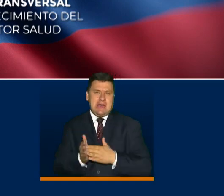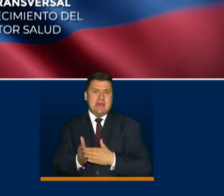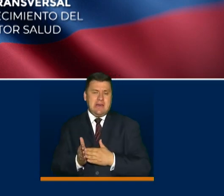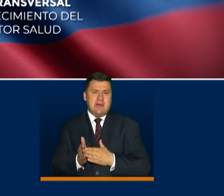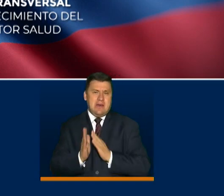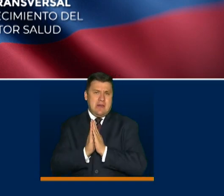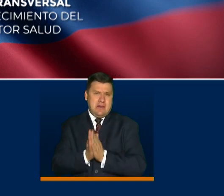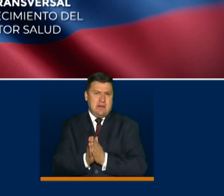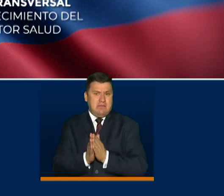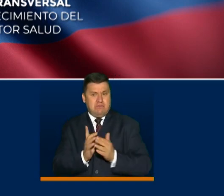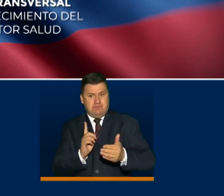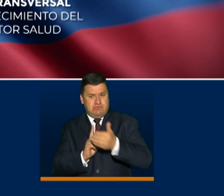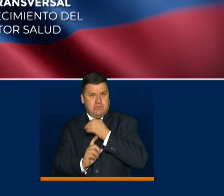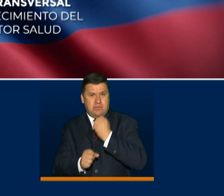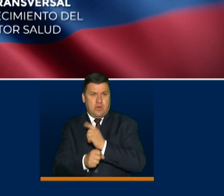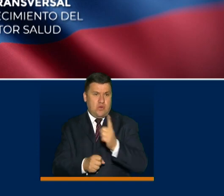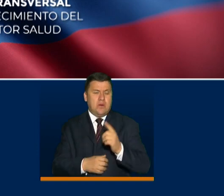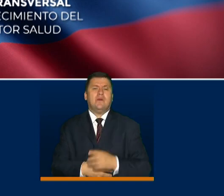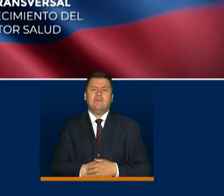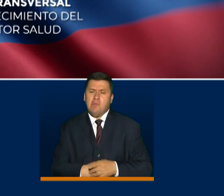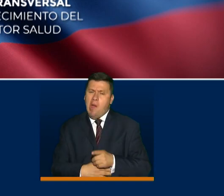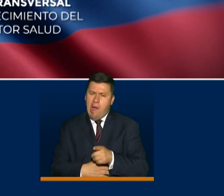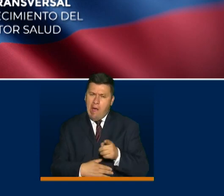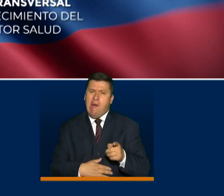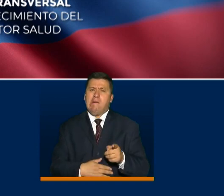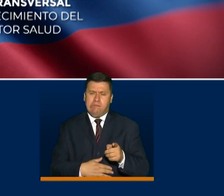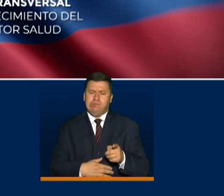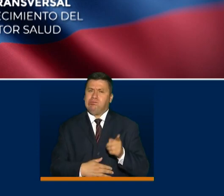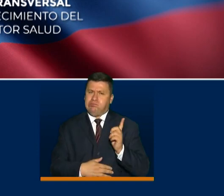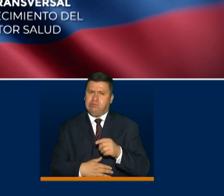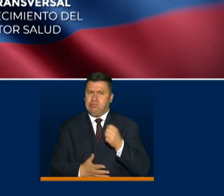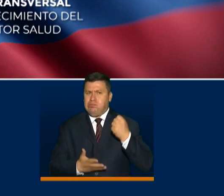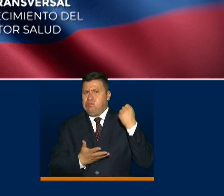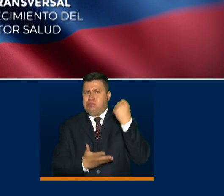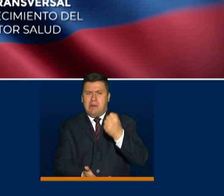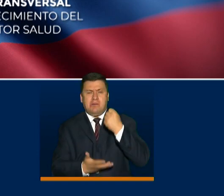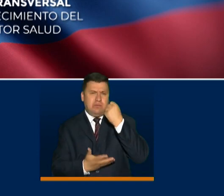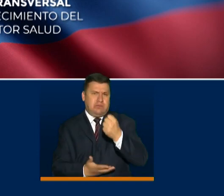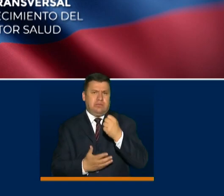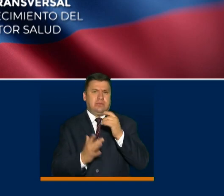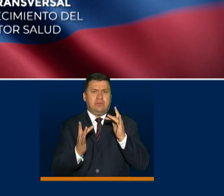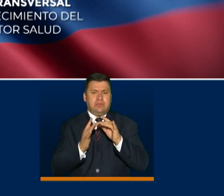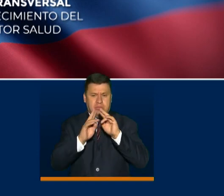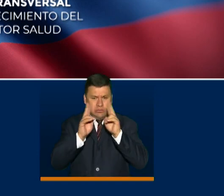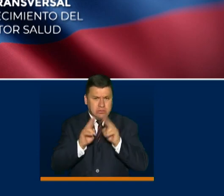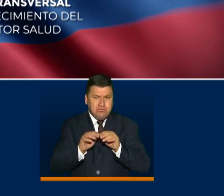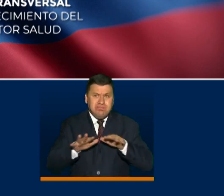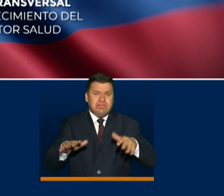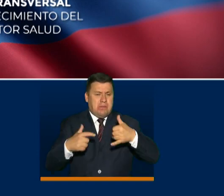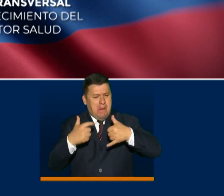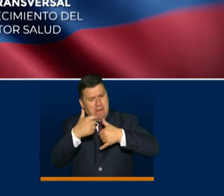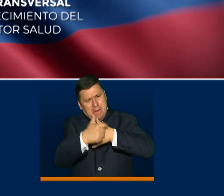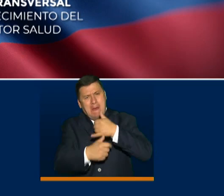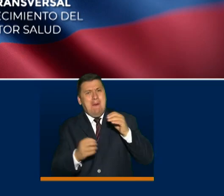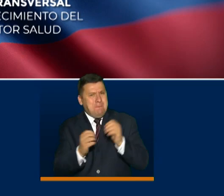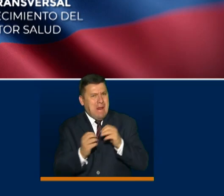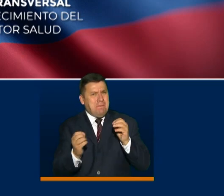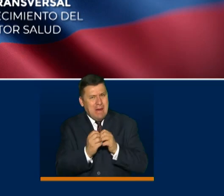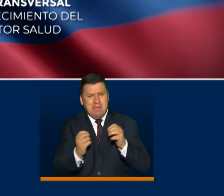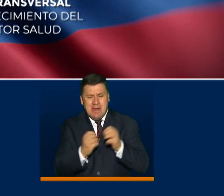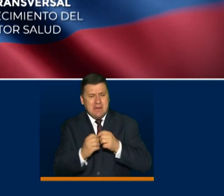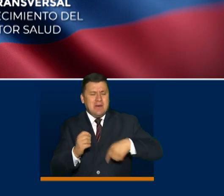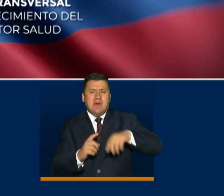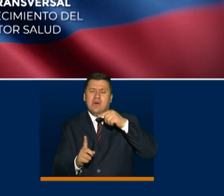de este año, protegiendo también empleos. Ahí también tenemos las inversiones en materia de conectividad, también se incluye